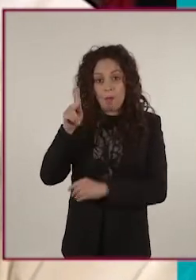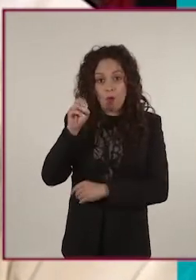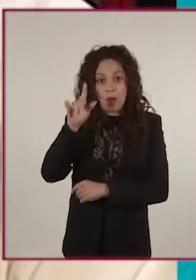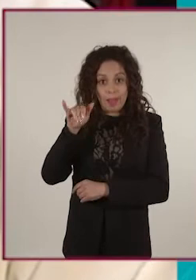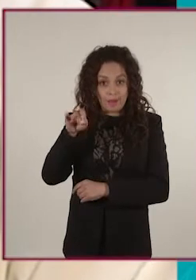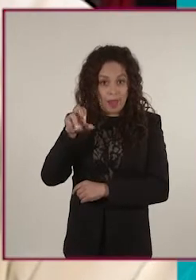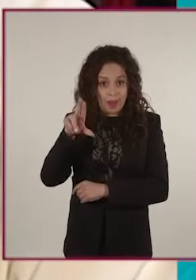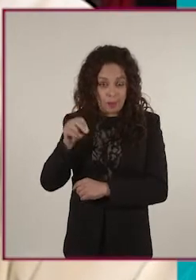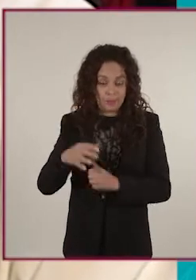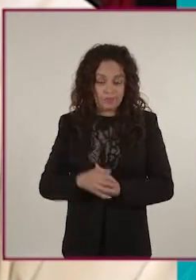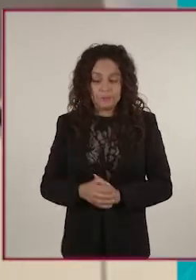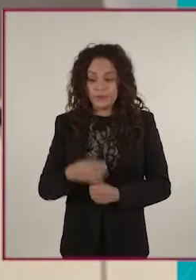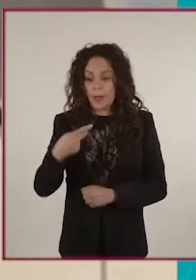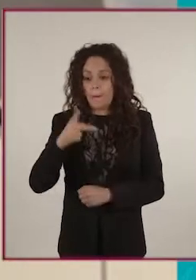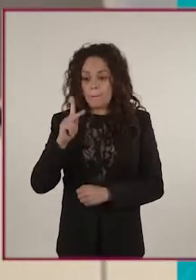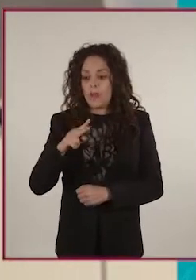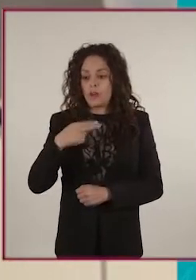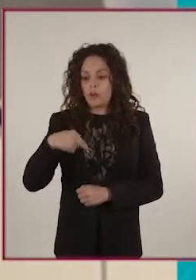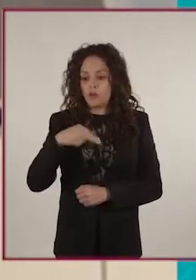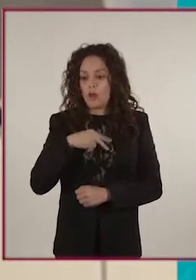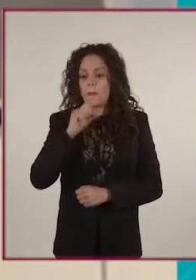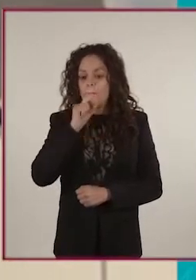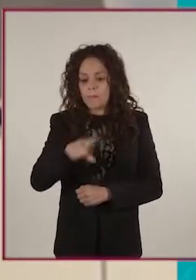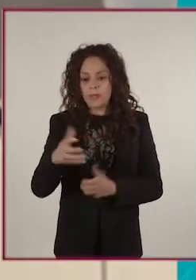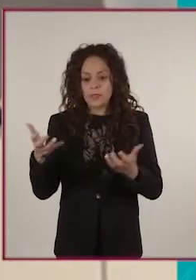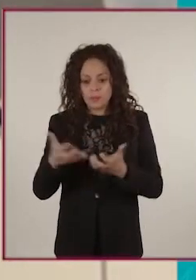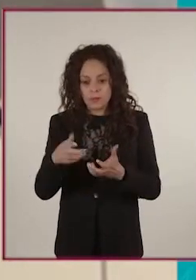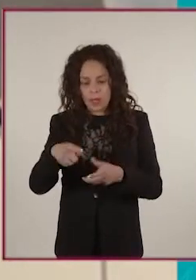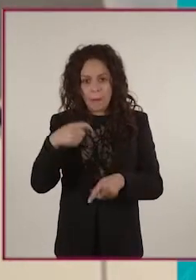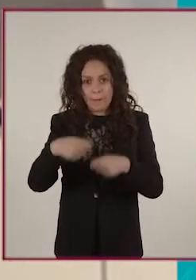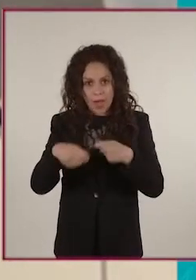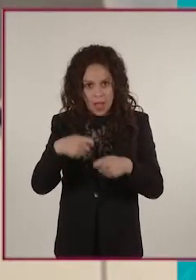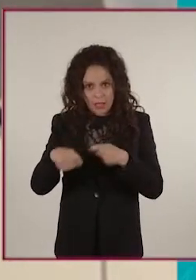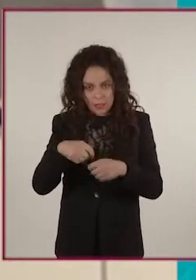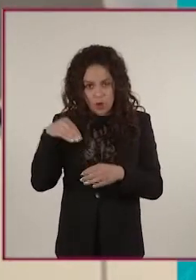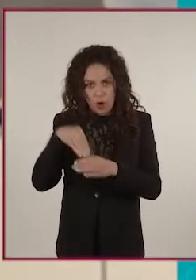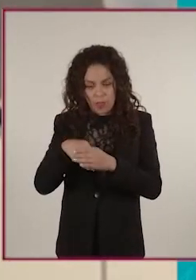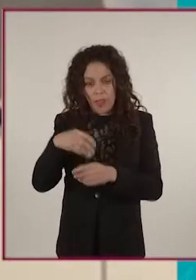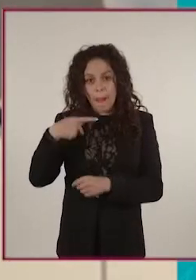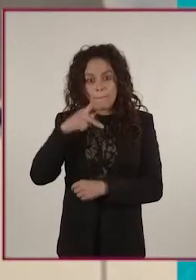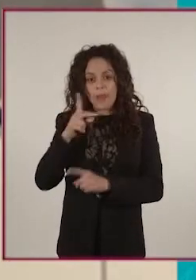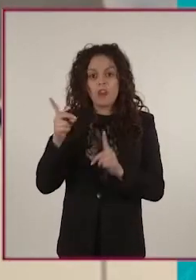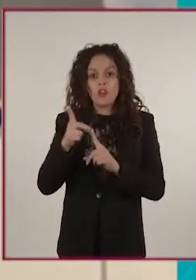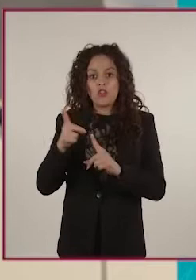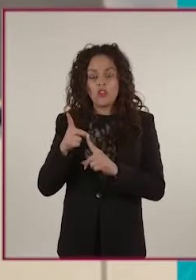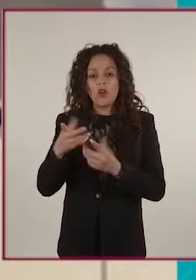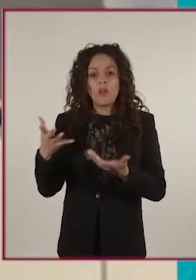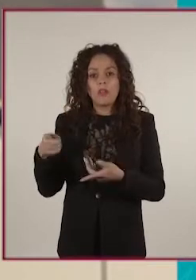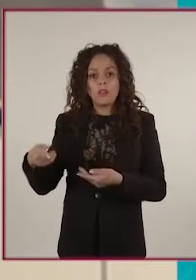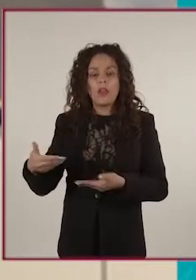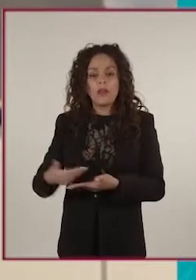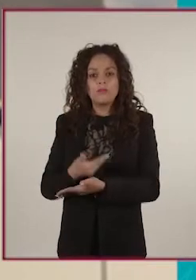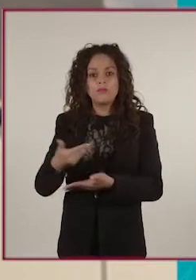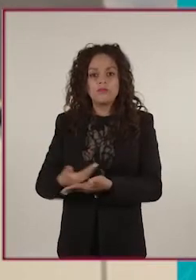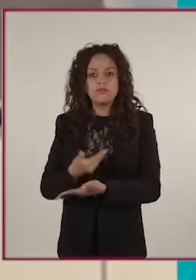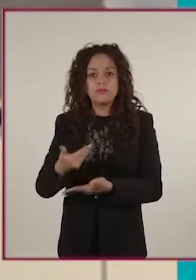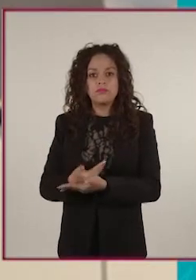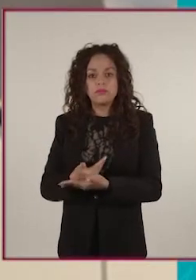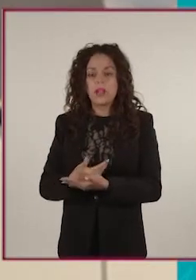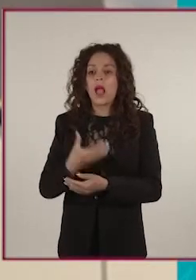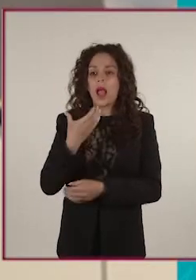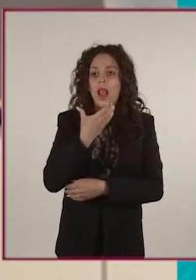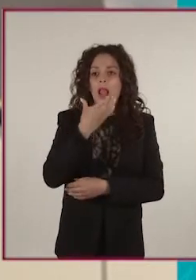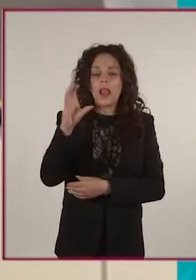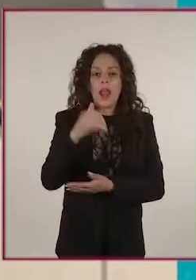otras bacterias que producen los mismos plásticos, pero creciendo sobre desperdicios industriales del campo,